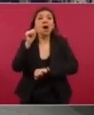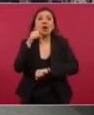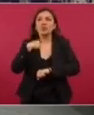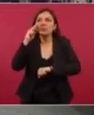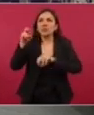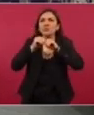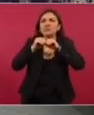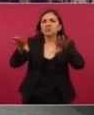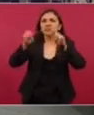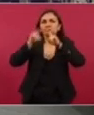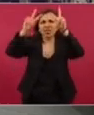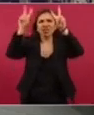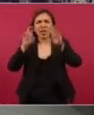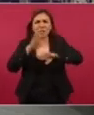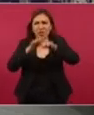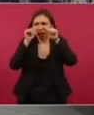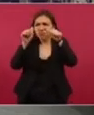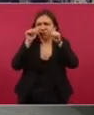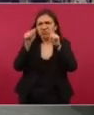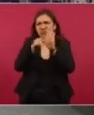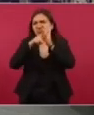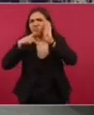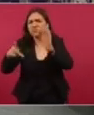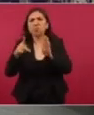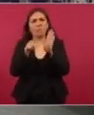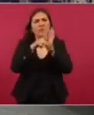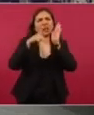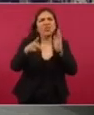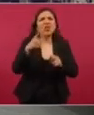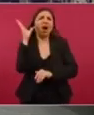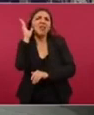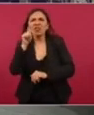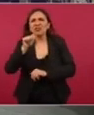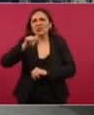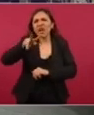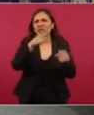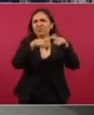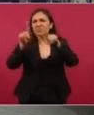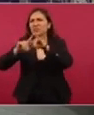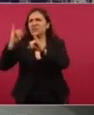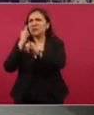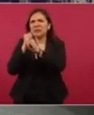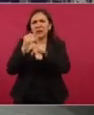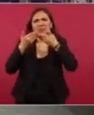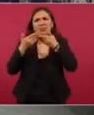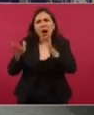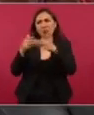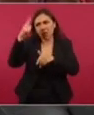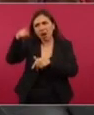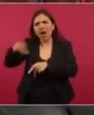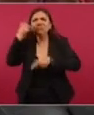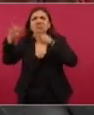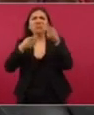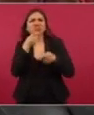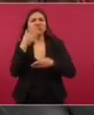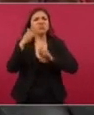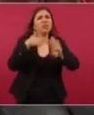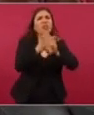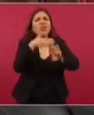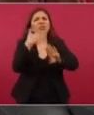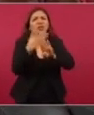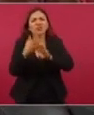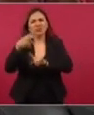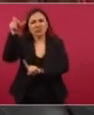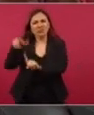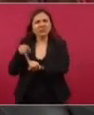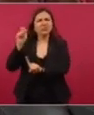cobertura del tema con López Dóriga, en Milenio con Azucena y otros medios que le han abierto muchos espacios para que este